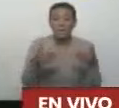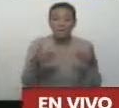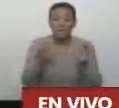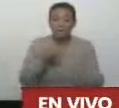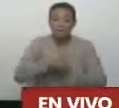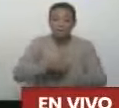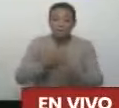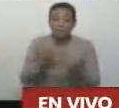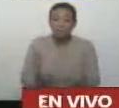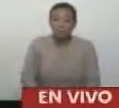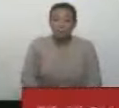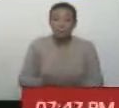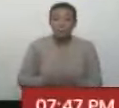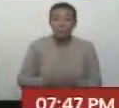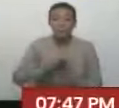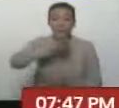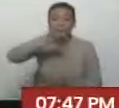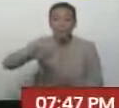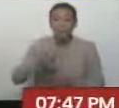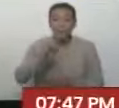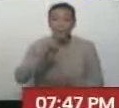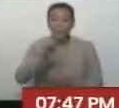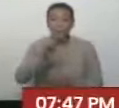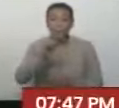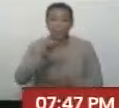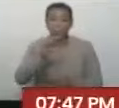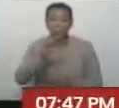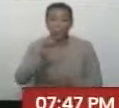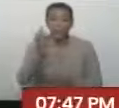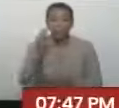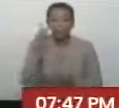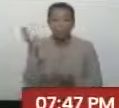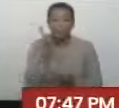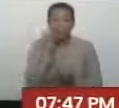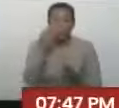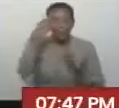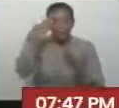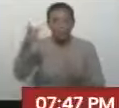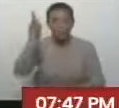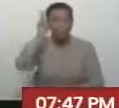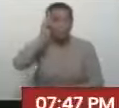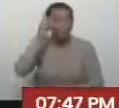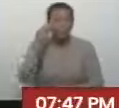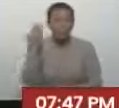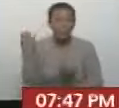Machine, Julio Cubillán, entrenador. Julio, levántate, saluda. Julio.